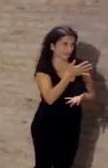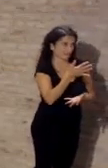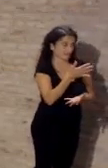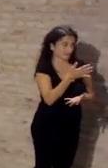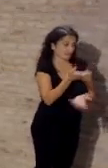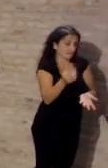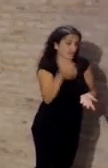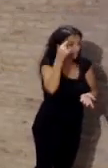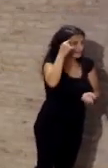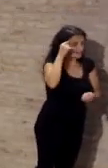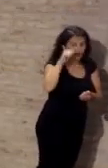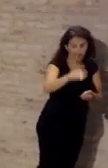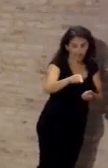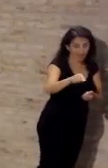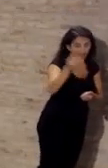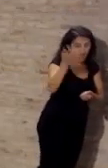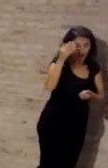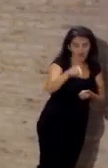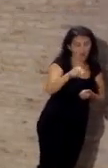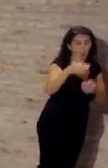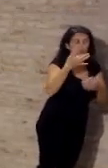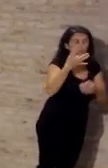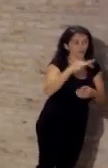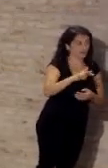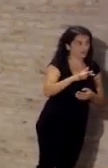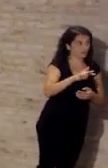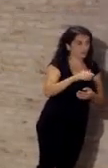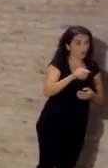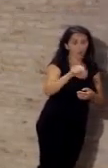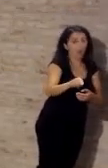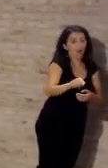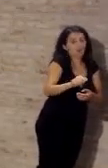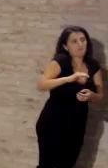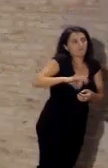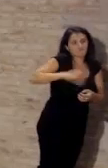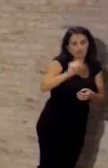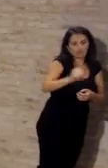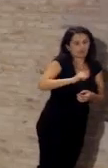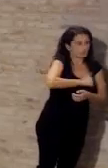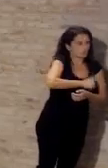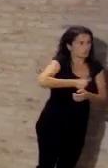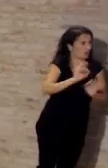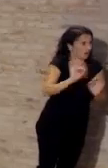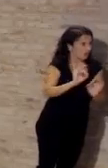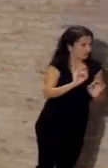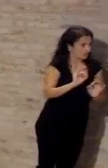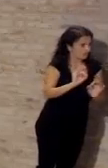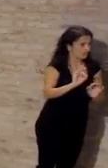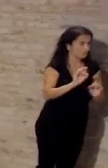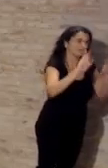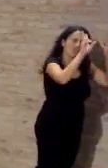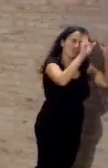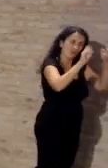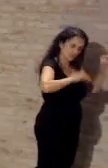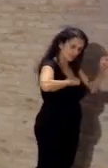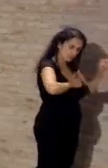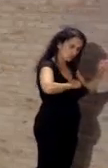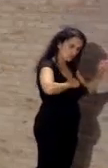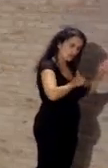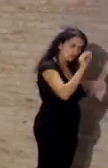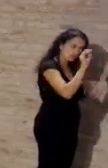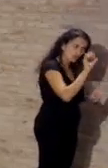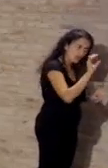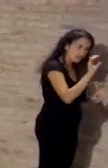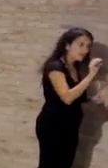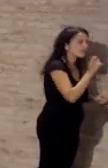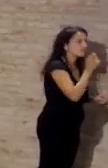suponiendo que no vamos a entender algo o que no hace falta porque no lo vamos a vivir eh No solo de sexualidad en términos de